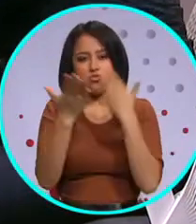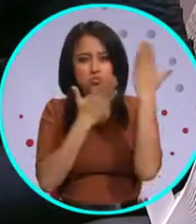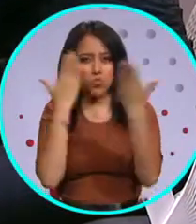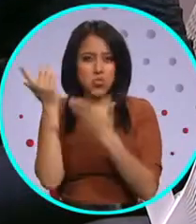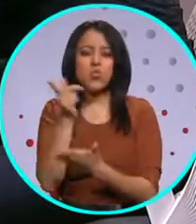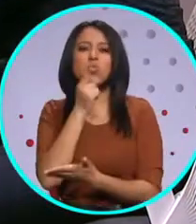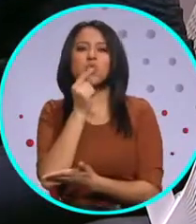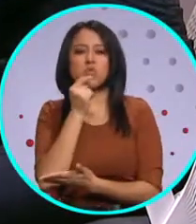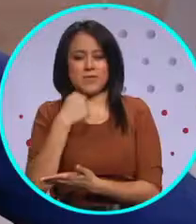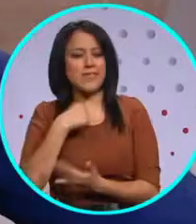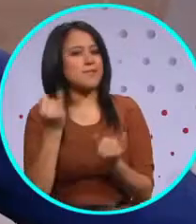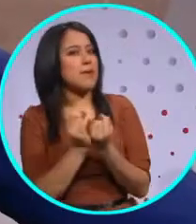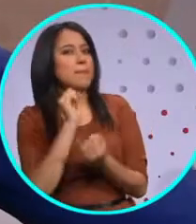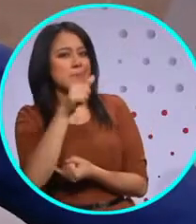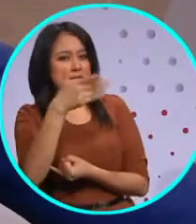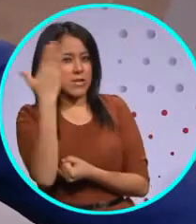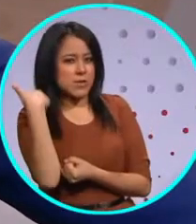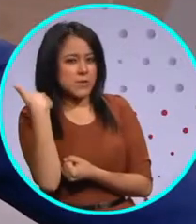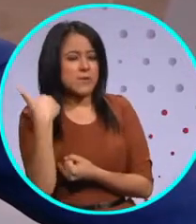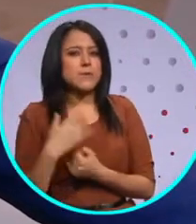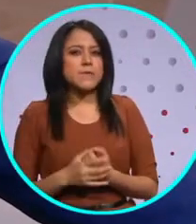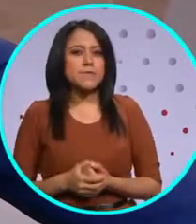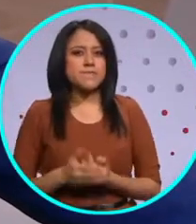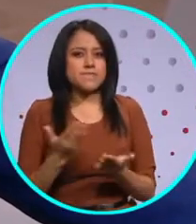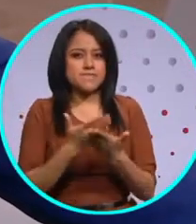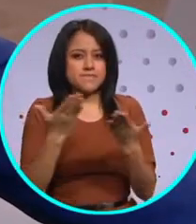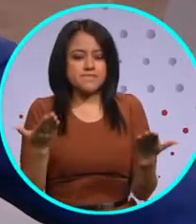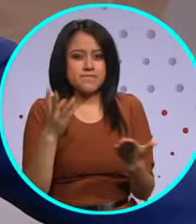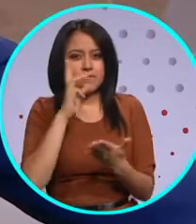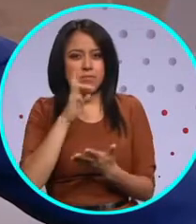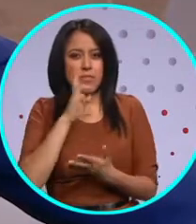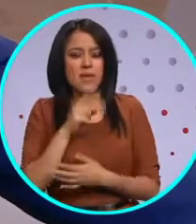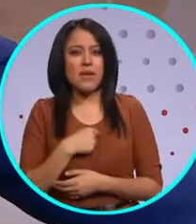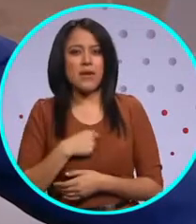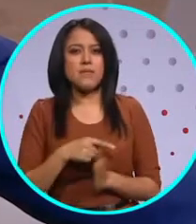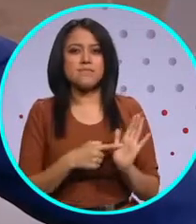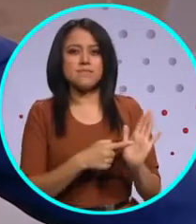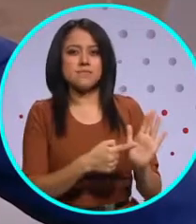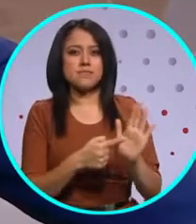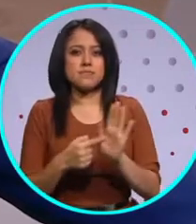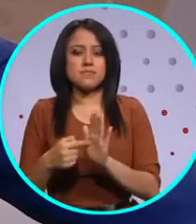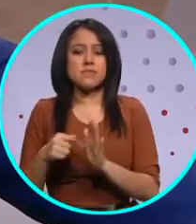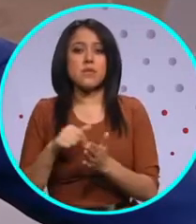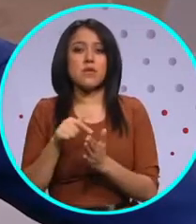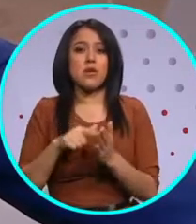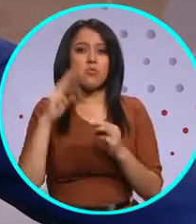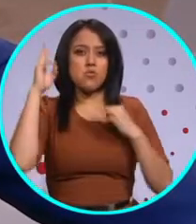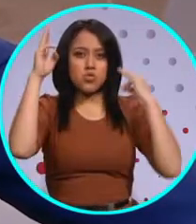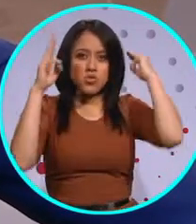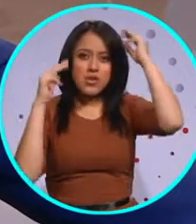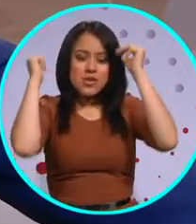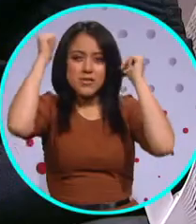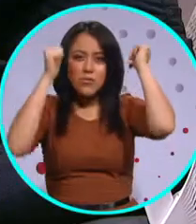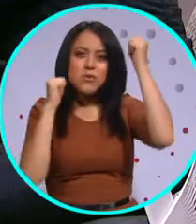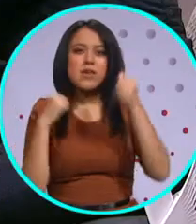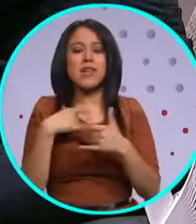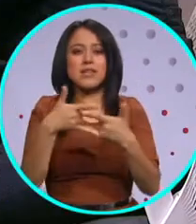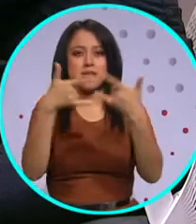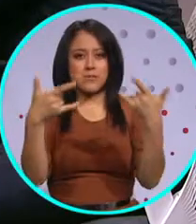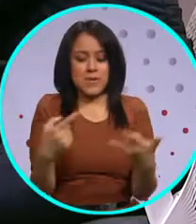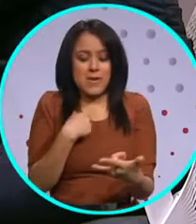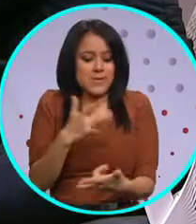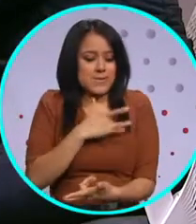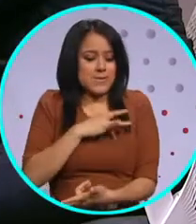vez me tocó presentar aquí es una convocatoria de ustedes llegue anunció antropología historia y muy orgulloso una chica que estaba ahí